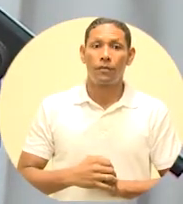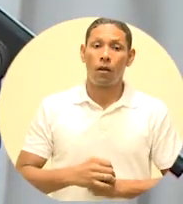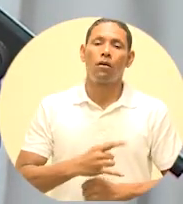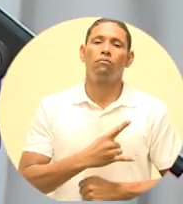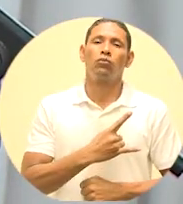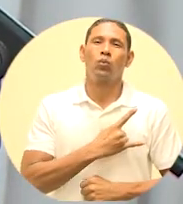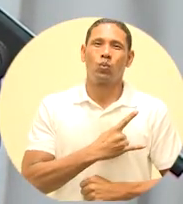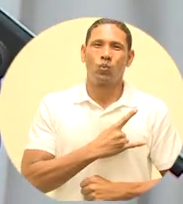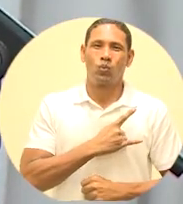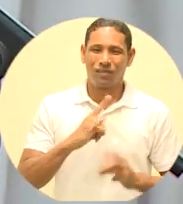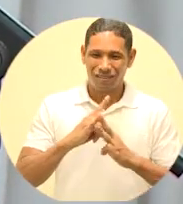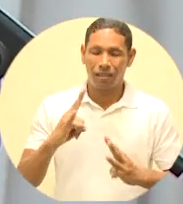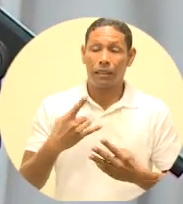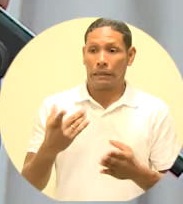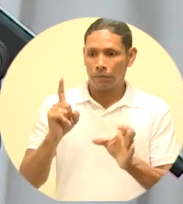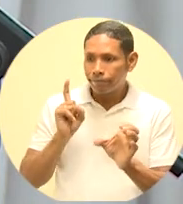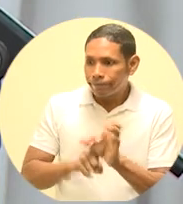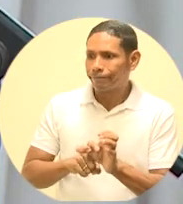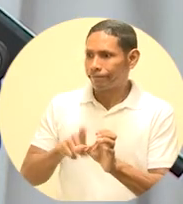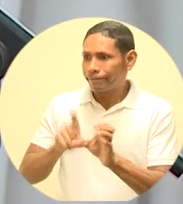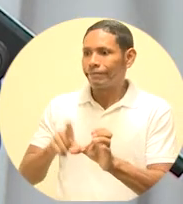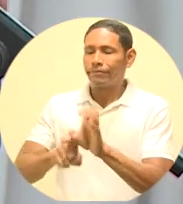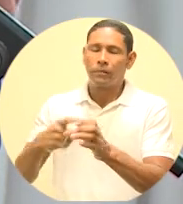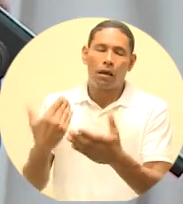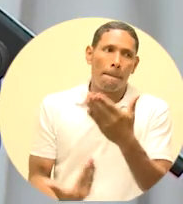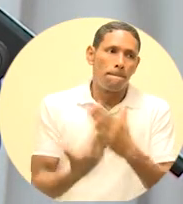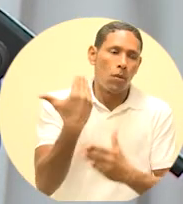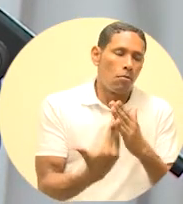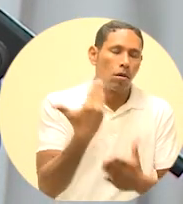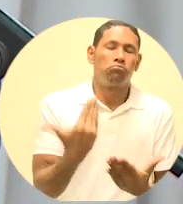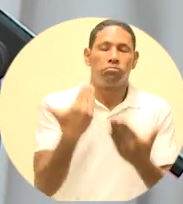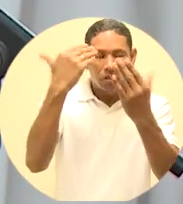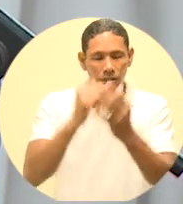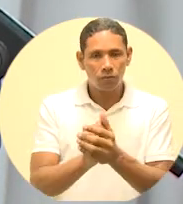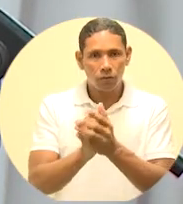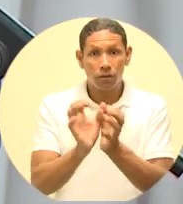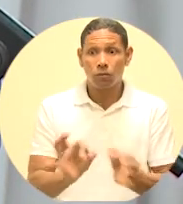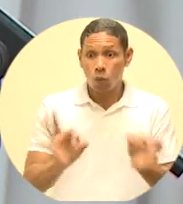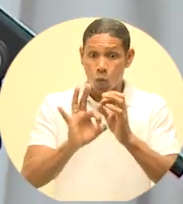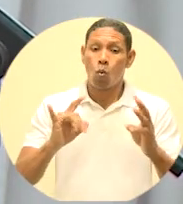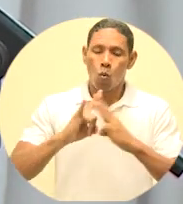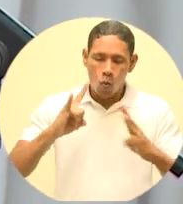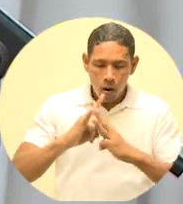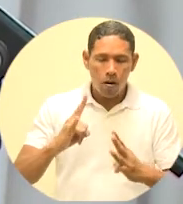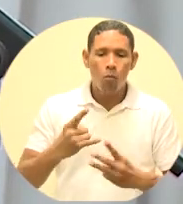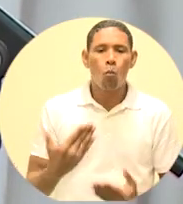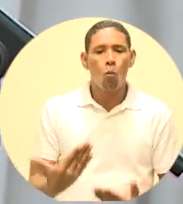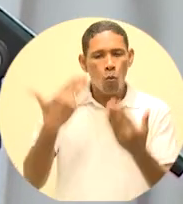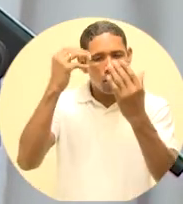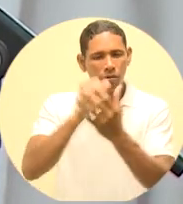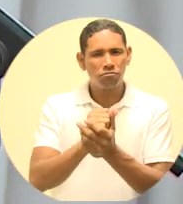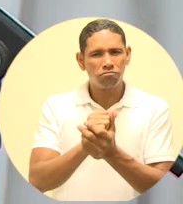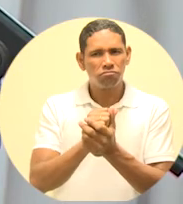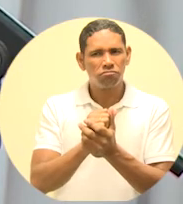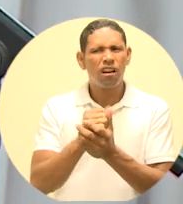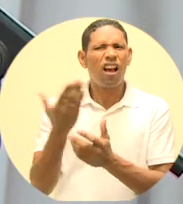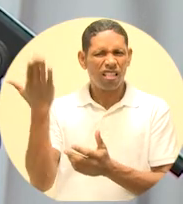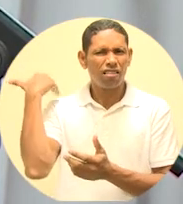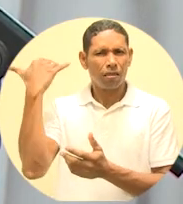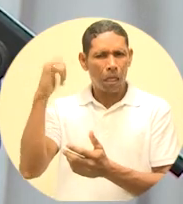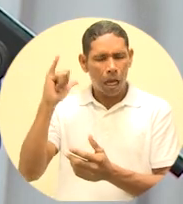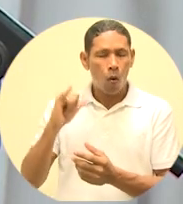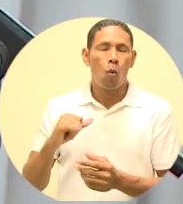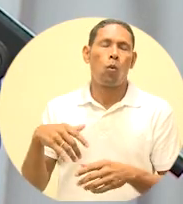las múltiples siembras de gente que hizo universidad y construyó universidad. Y esta universidad